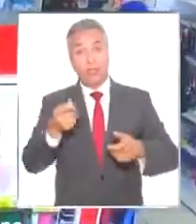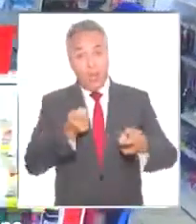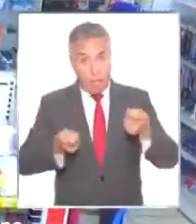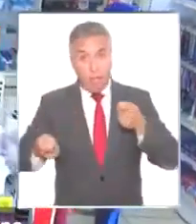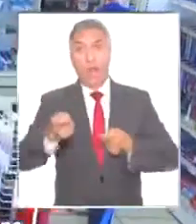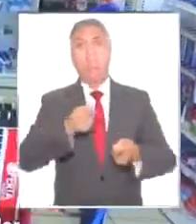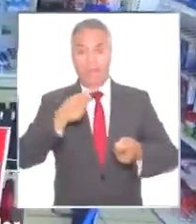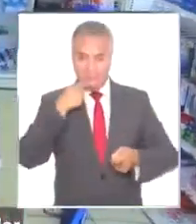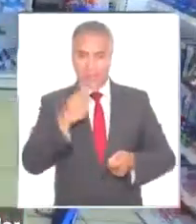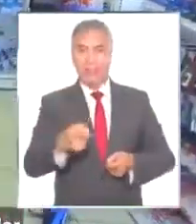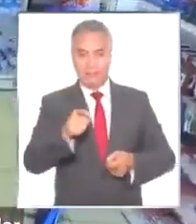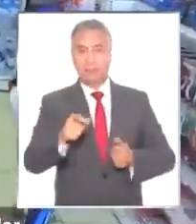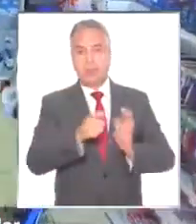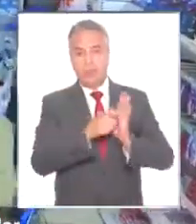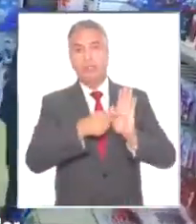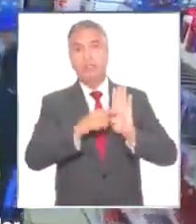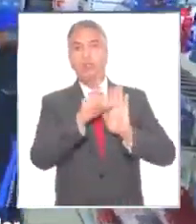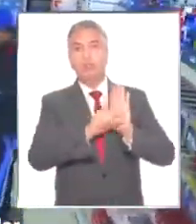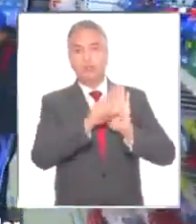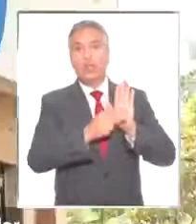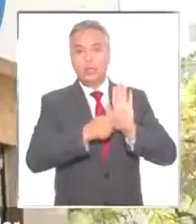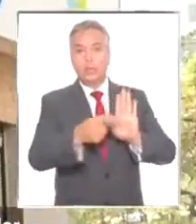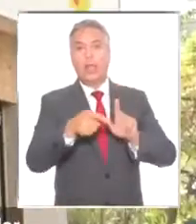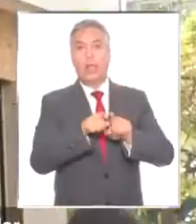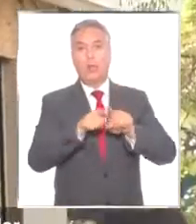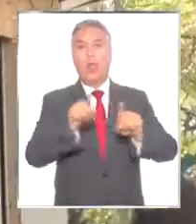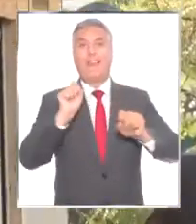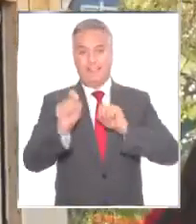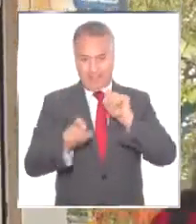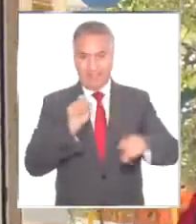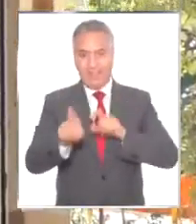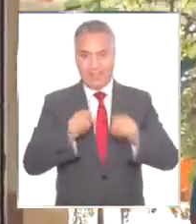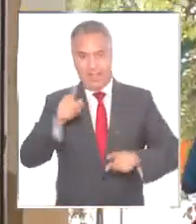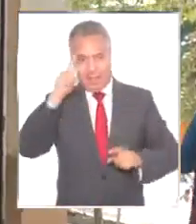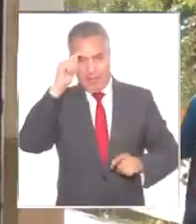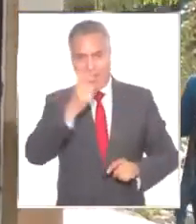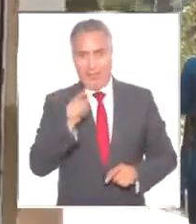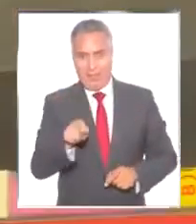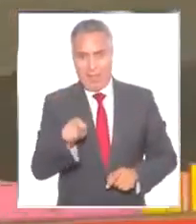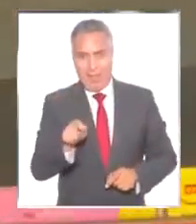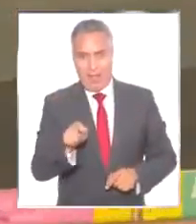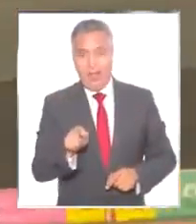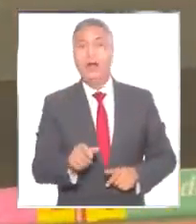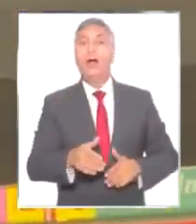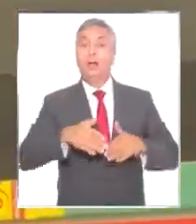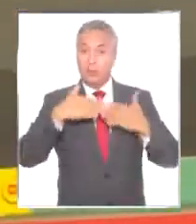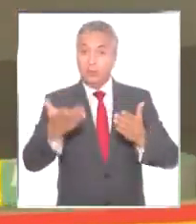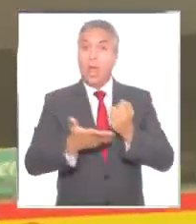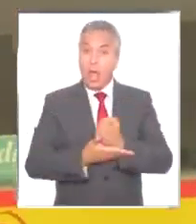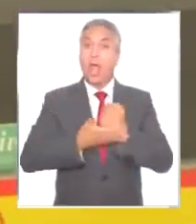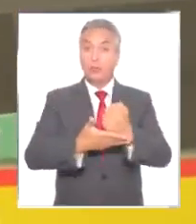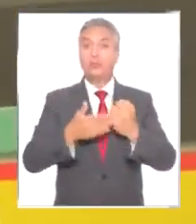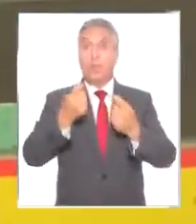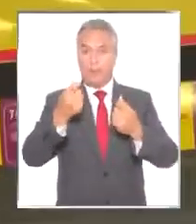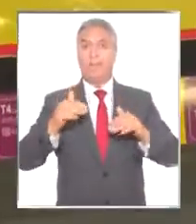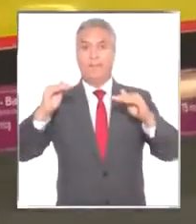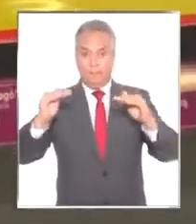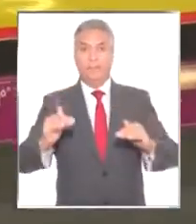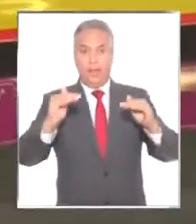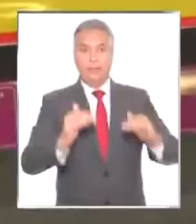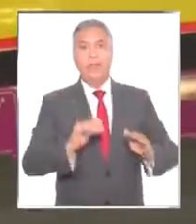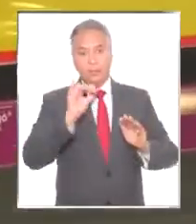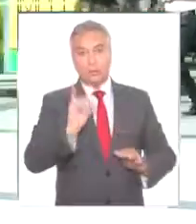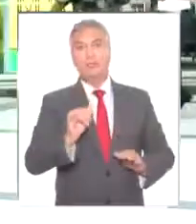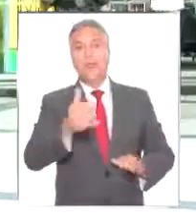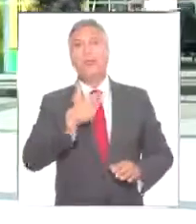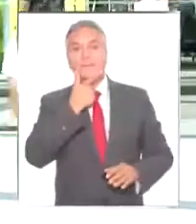Andrés Fontaine, escribió en su cuenta de Twitter para defender la propuesta. Aseguró que ayudará a bajar los precios y